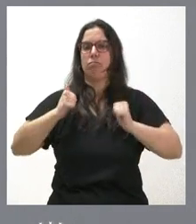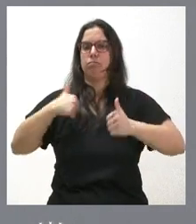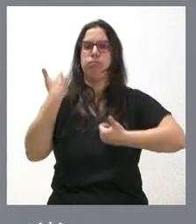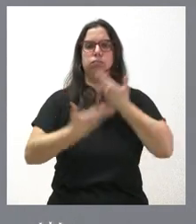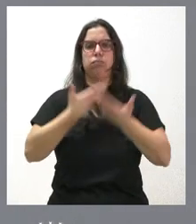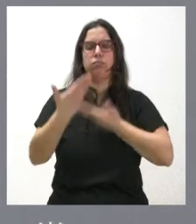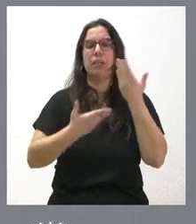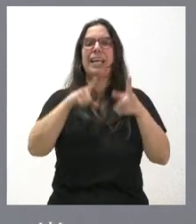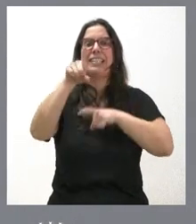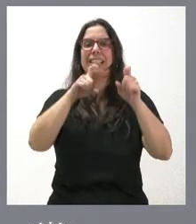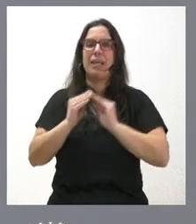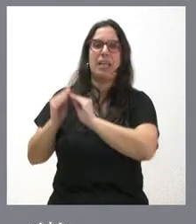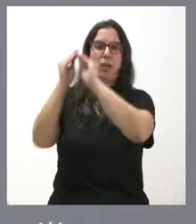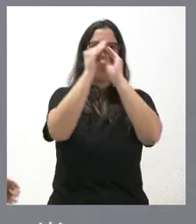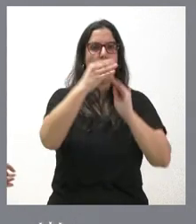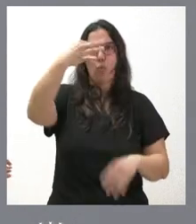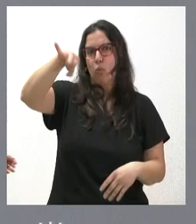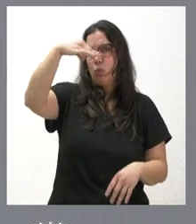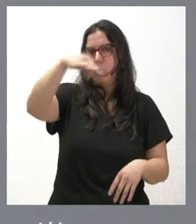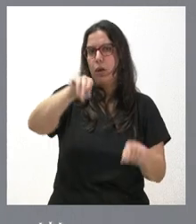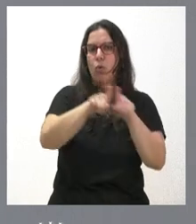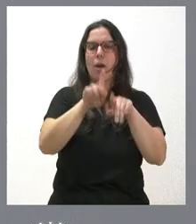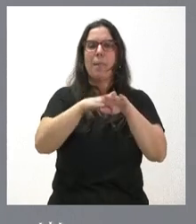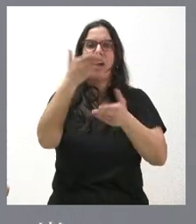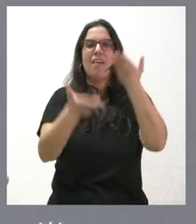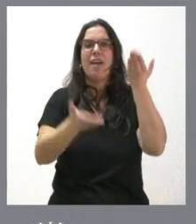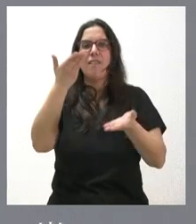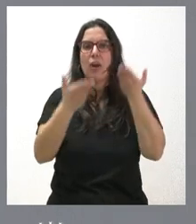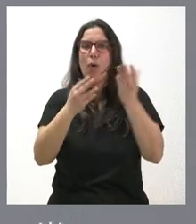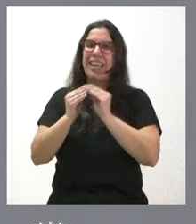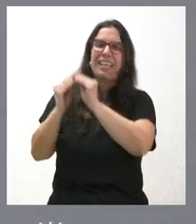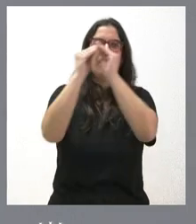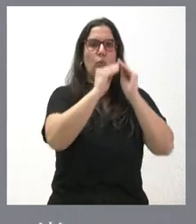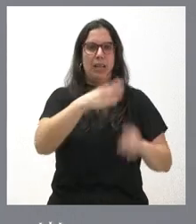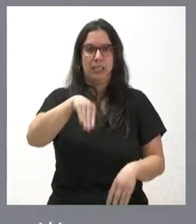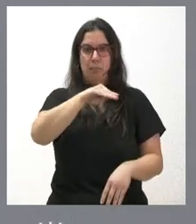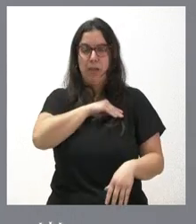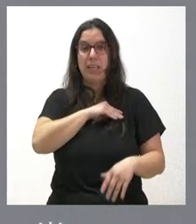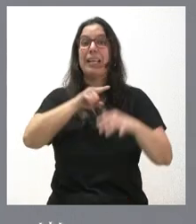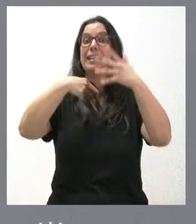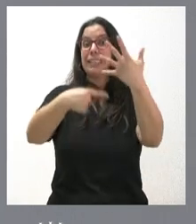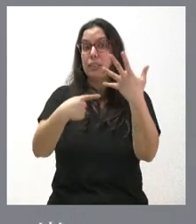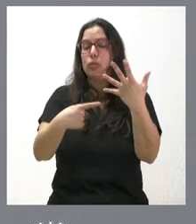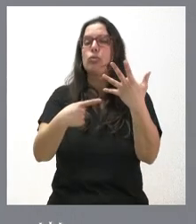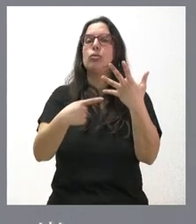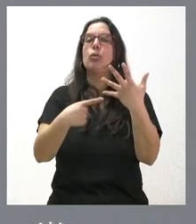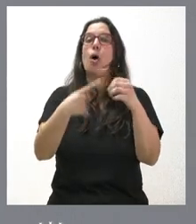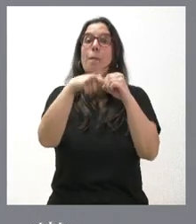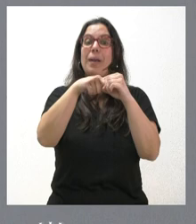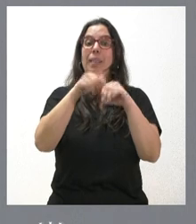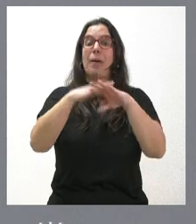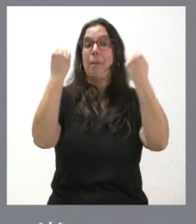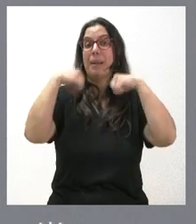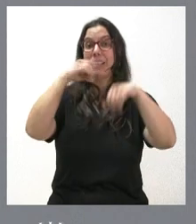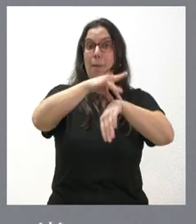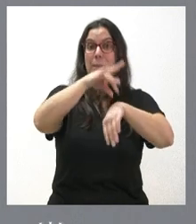evau única como procedimiento de evaluación homogénea en todo el territorio nacional y en sexto lugar la ampliación de plazas mir